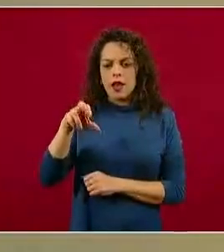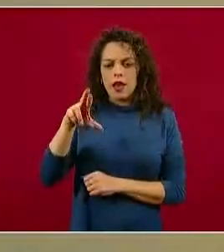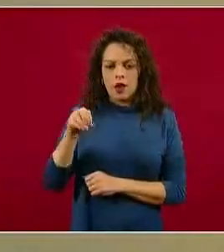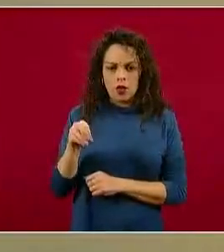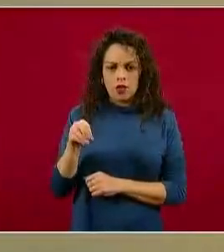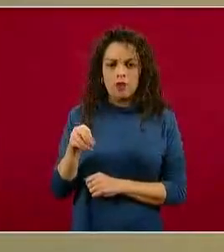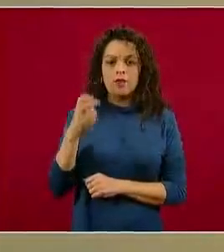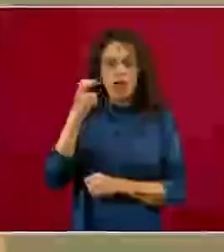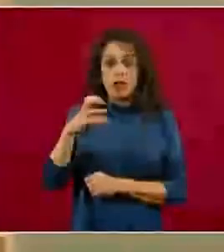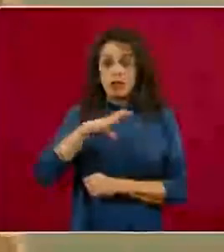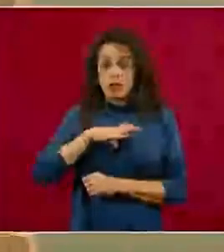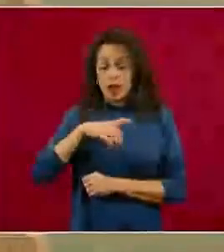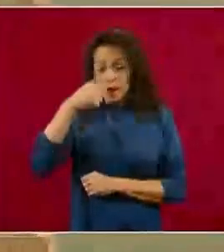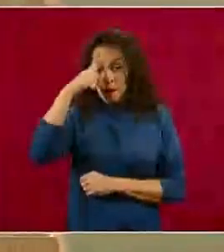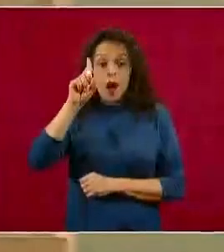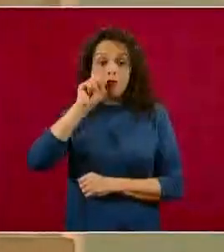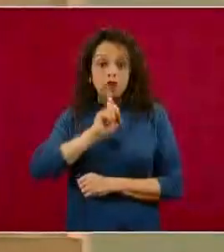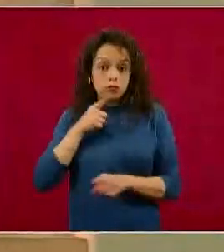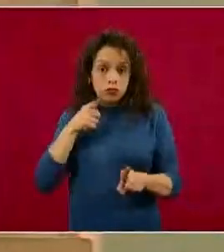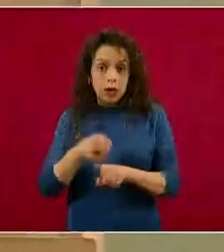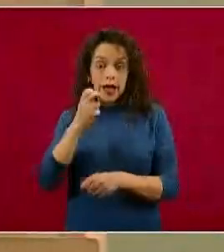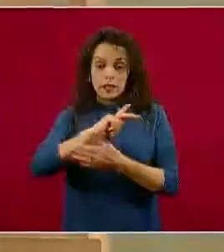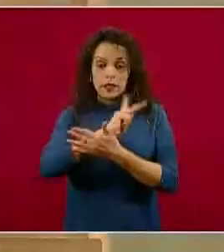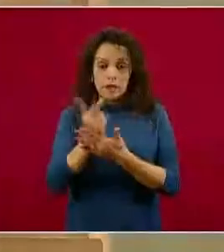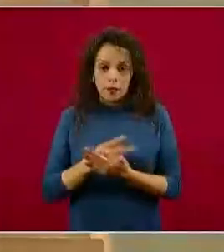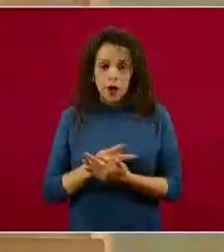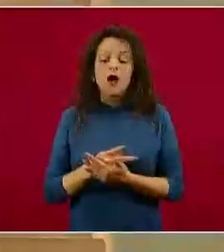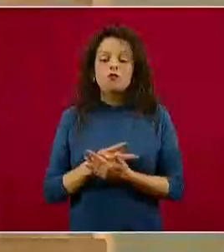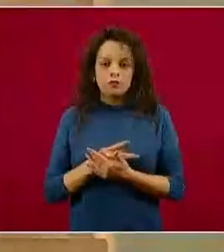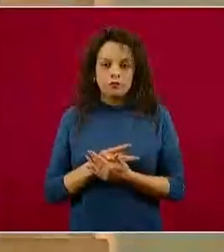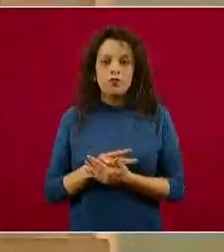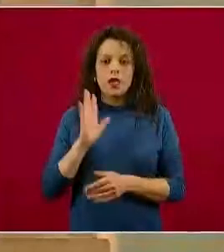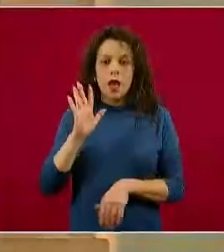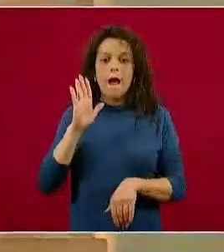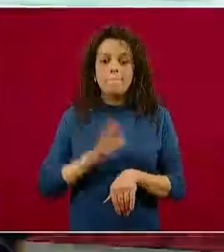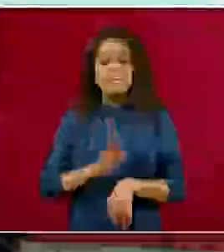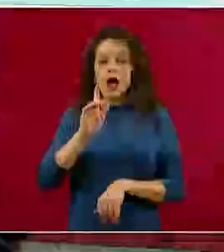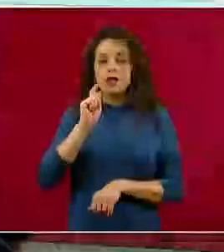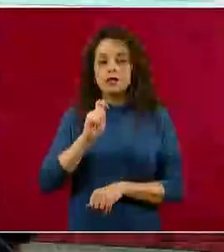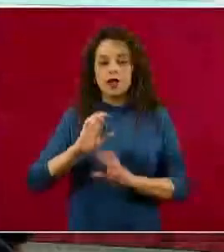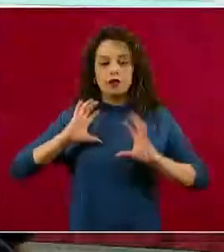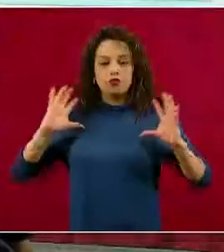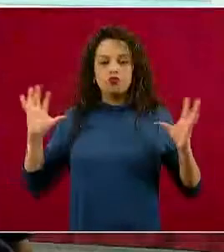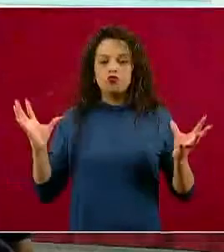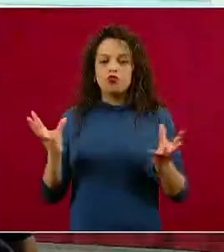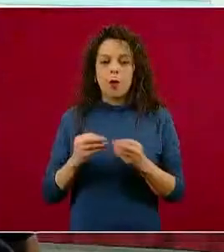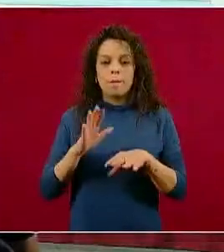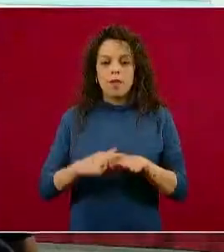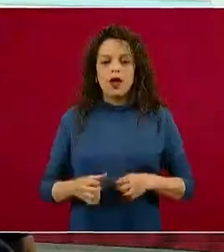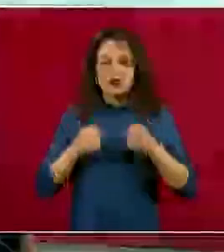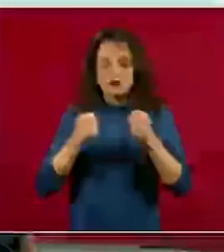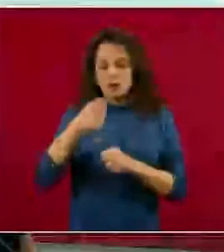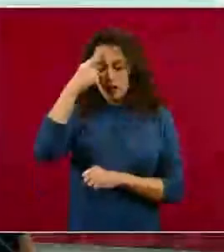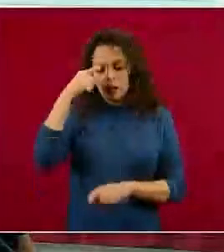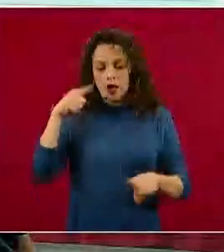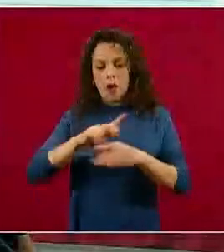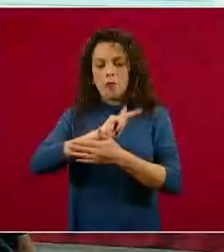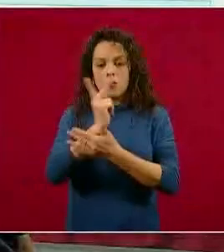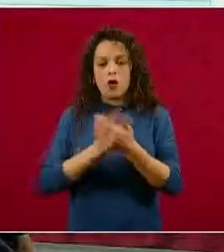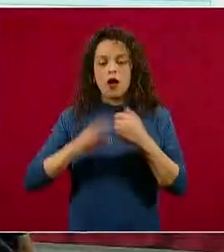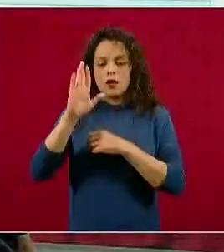de ese programa se ha ido trabajando en el programa ya mucho más integral para atender el Programa Nacional de Cáncer, todo tipo